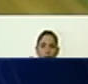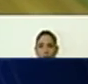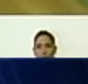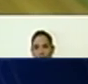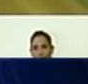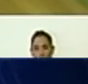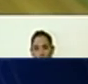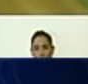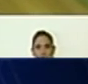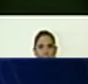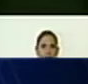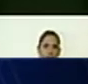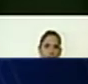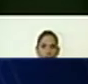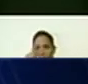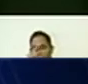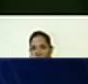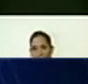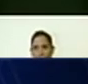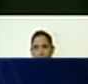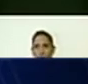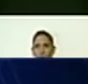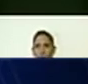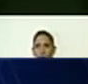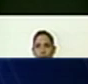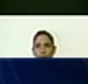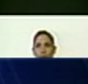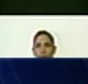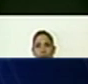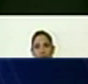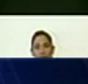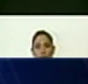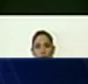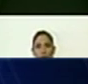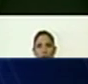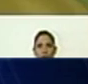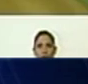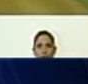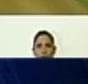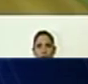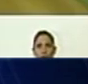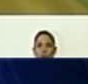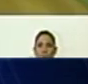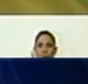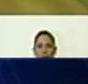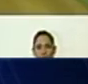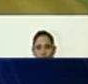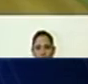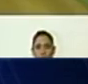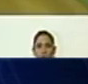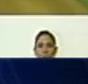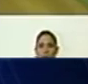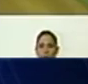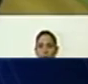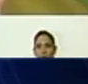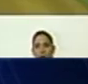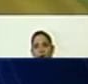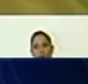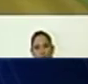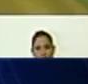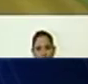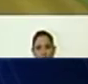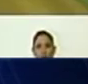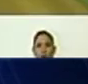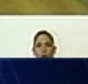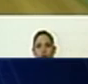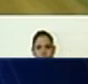a lo largo de este año, desde el 5 de enero, el 10 de enero y el 23 de enero en adelante, pasando